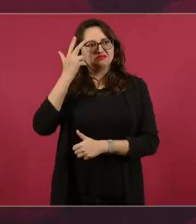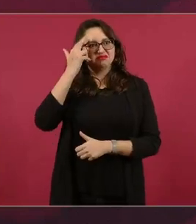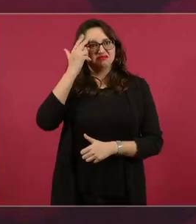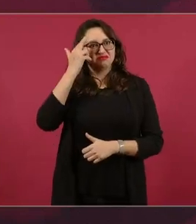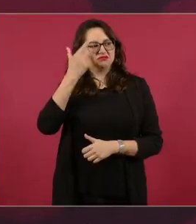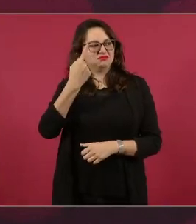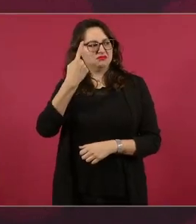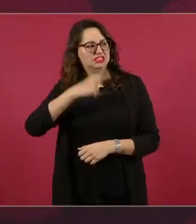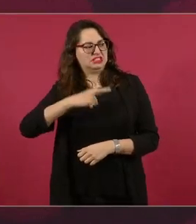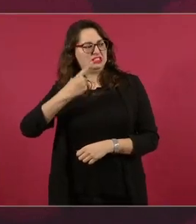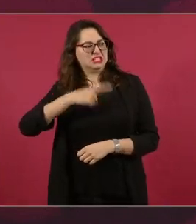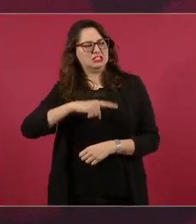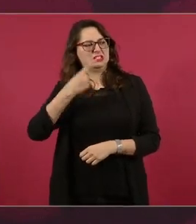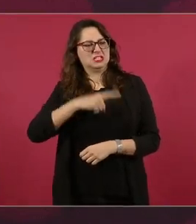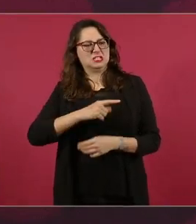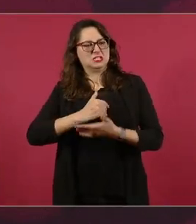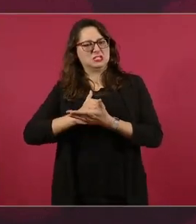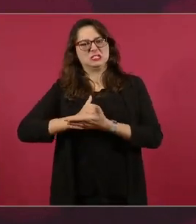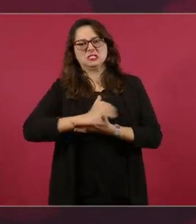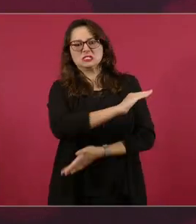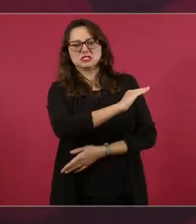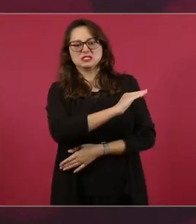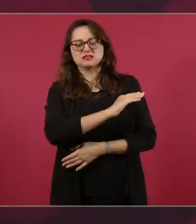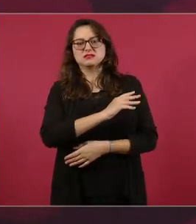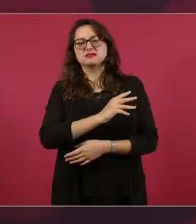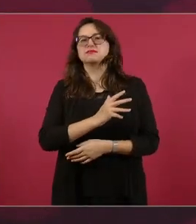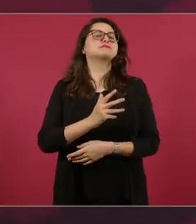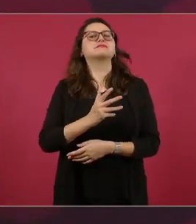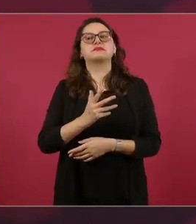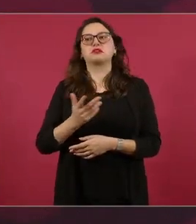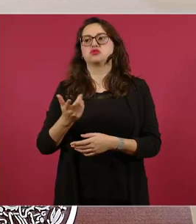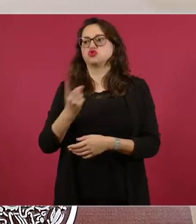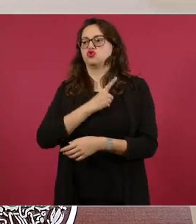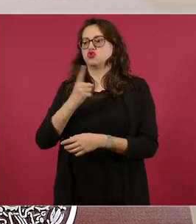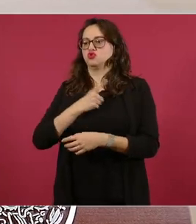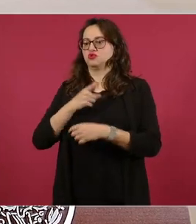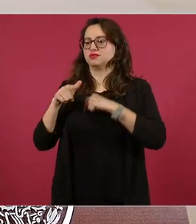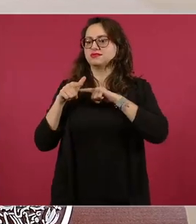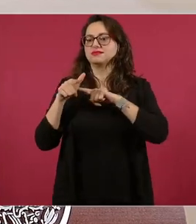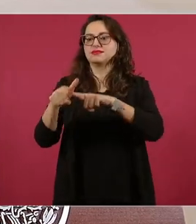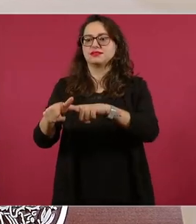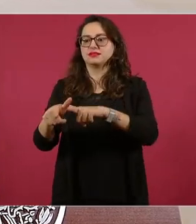que desatar una campaña en contra de él,